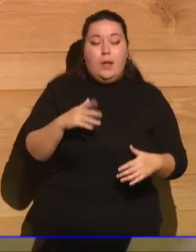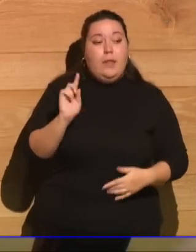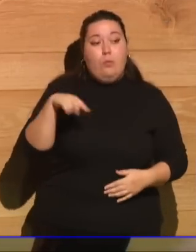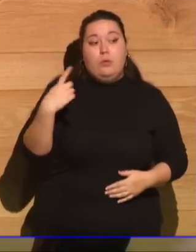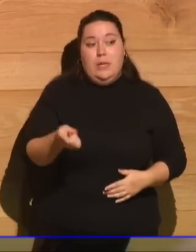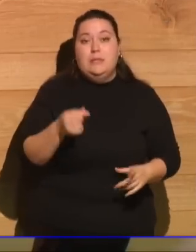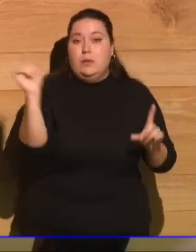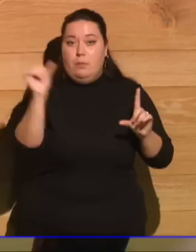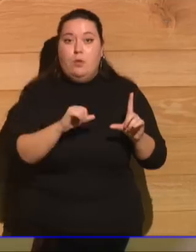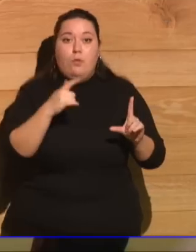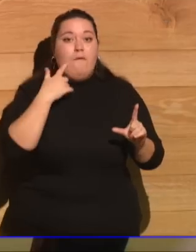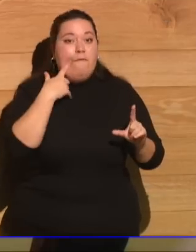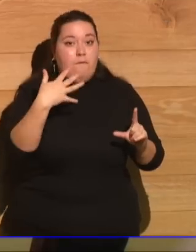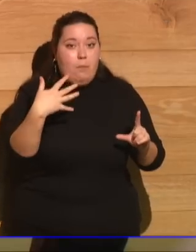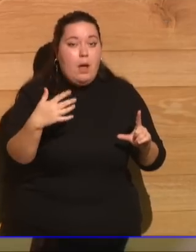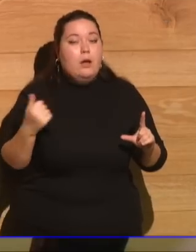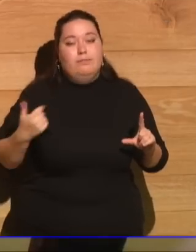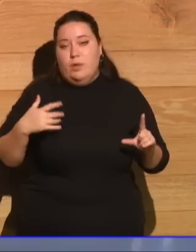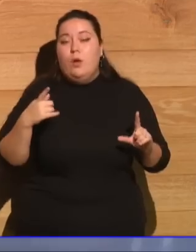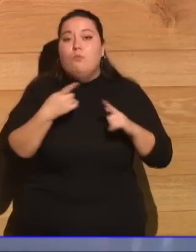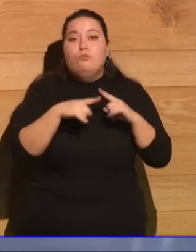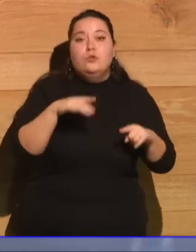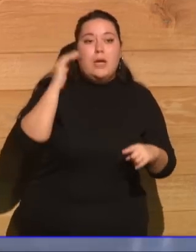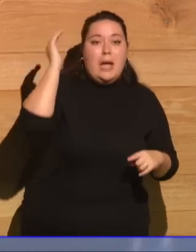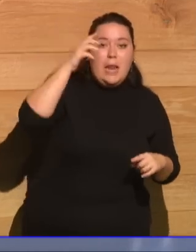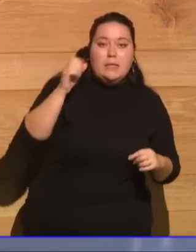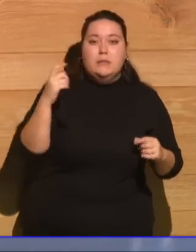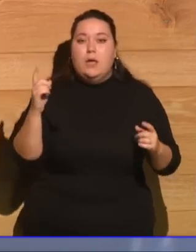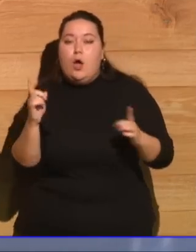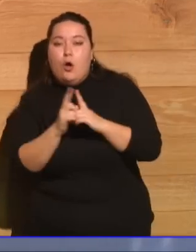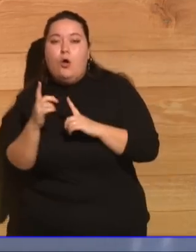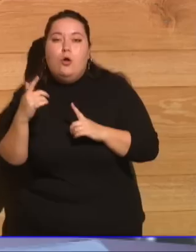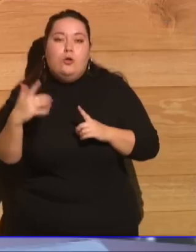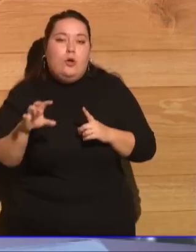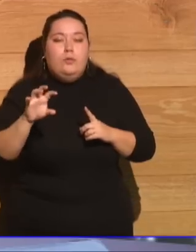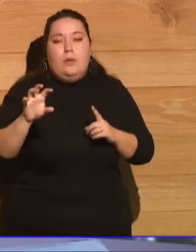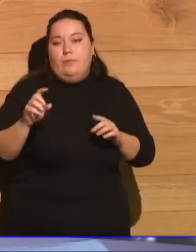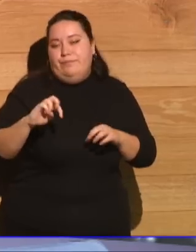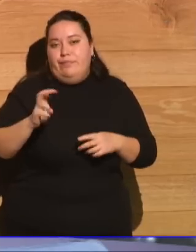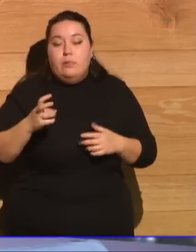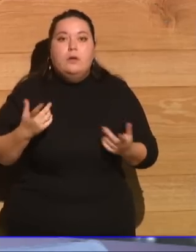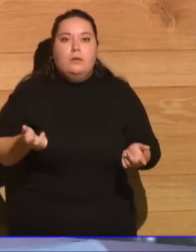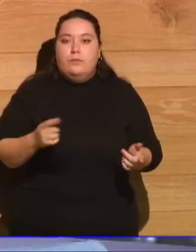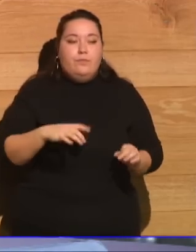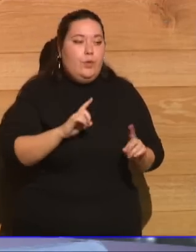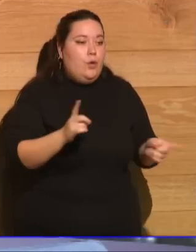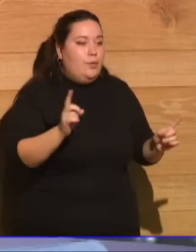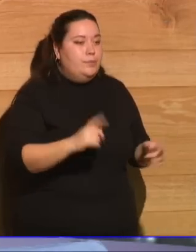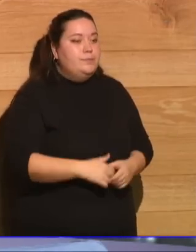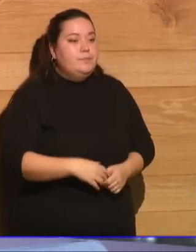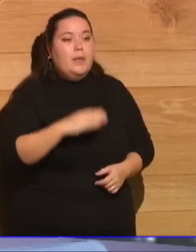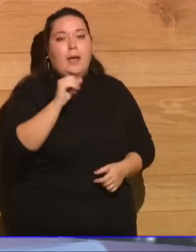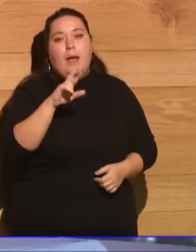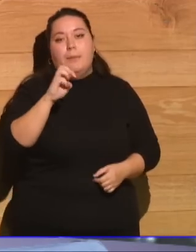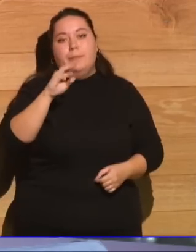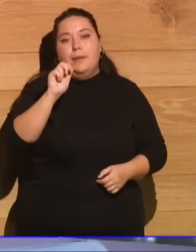película. Pero ¿quién en era Fama se Carpenter? habla mucho Sí. de la música No, clásica pero frente al sintetizador. No me parece buen ejemplo en un sentido. Primero,